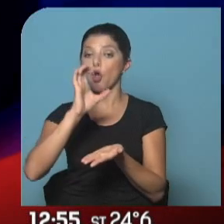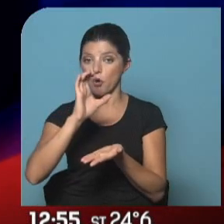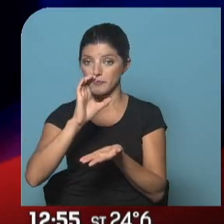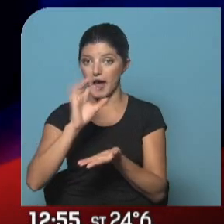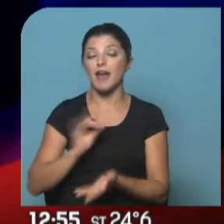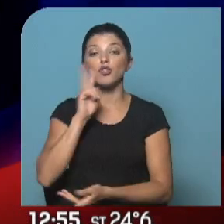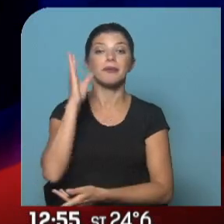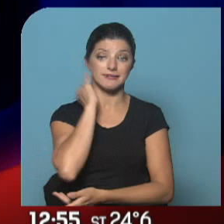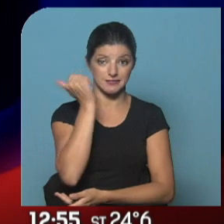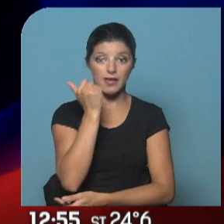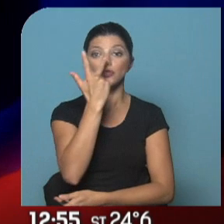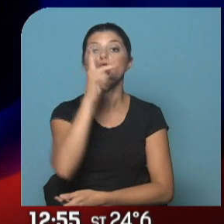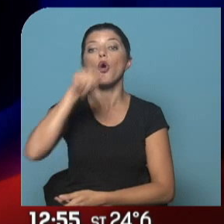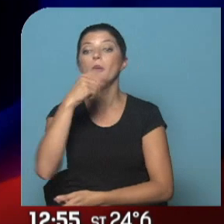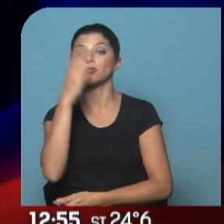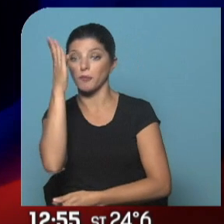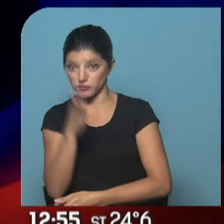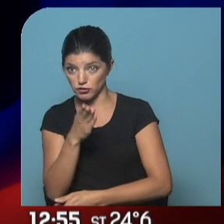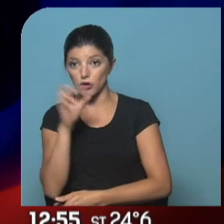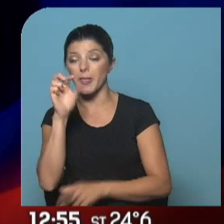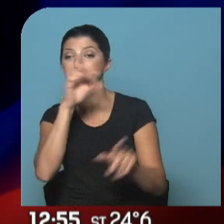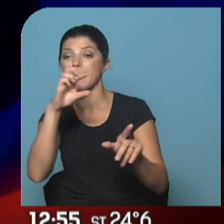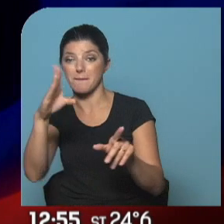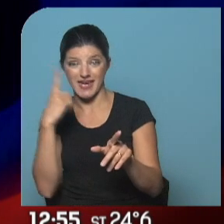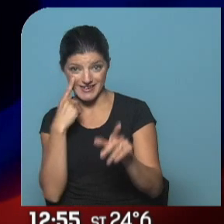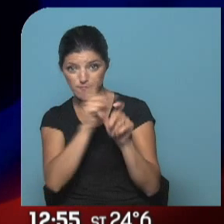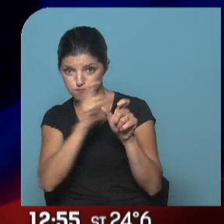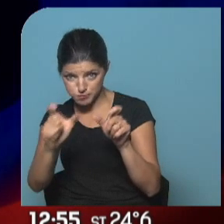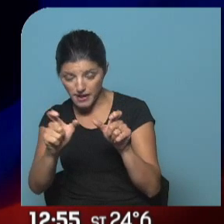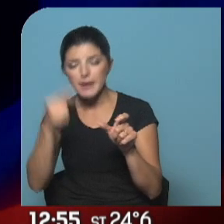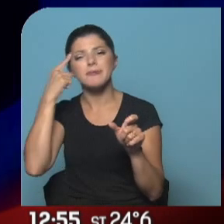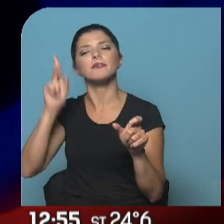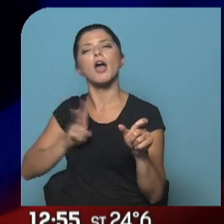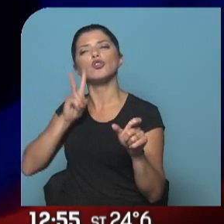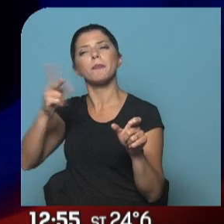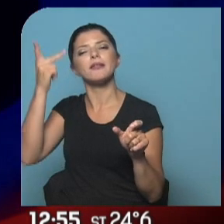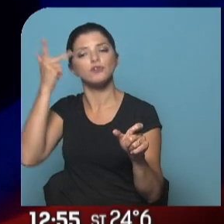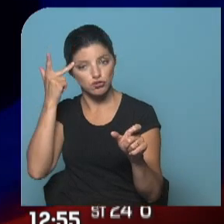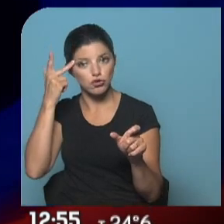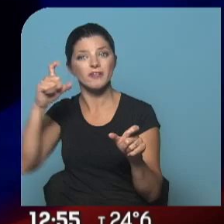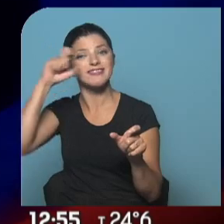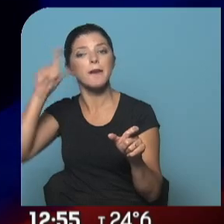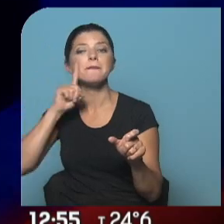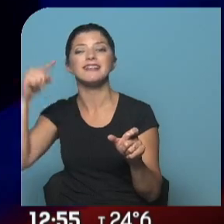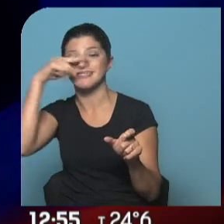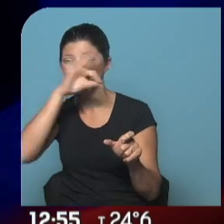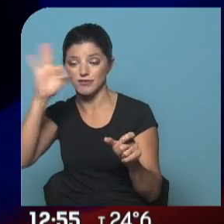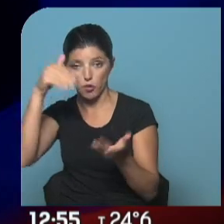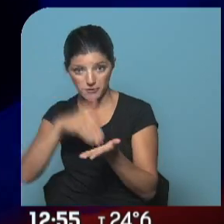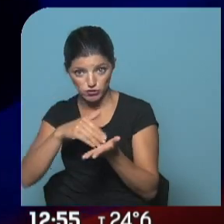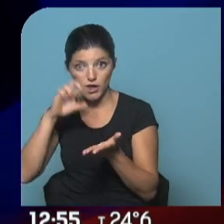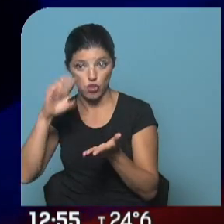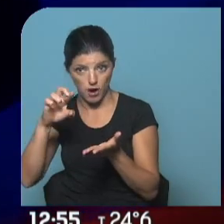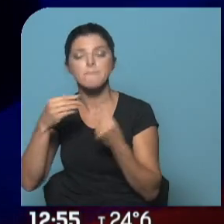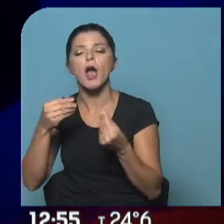del 3,4% de su PBI y en 2018 prevé destinar unos 10.700 millones de dólares a compras militares,